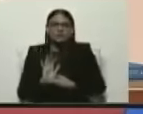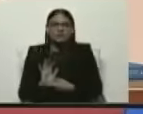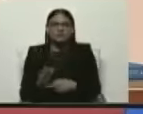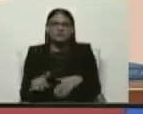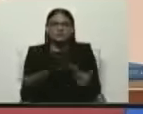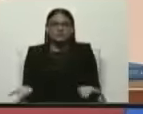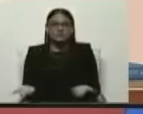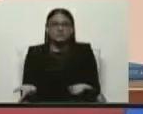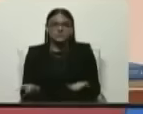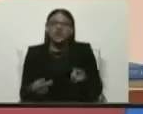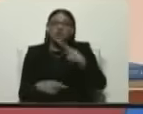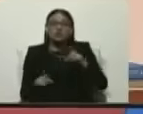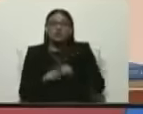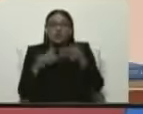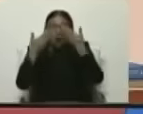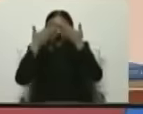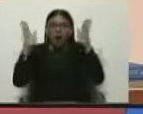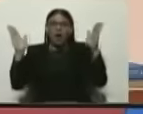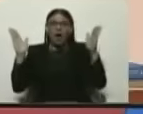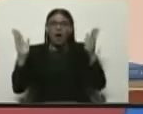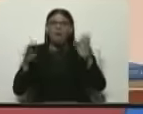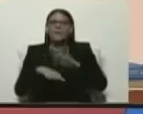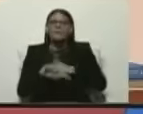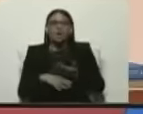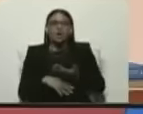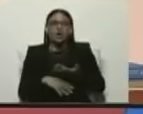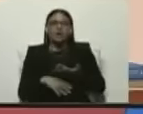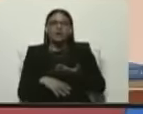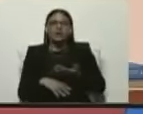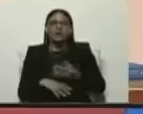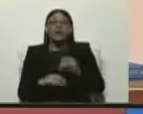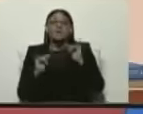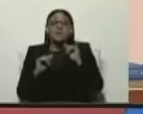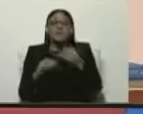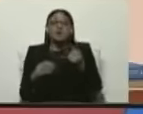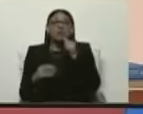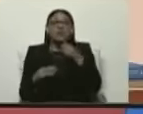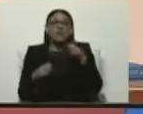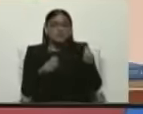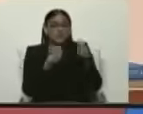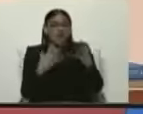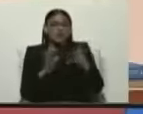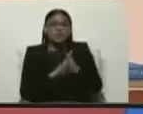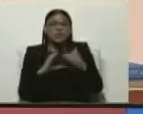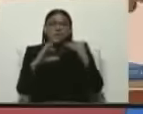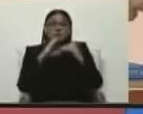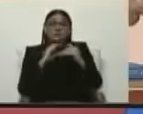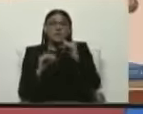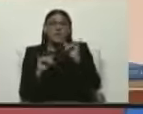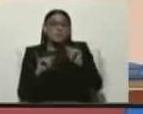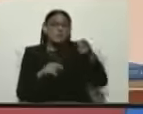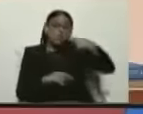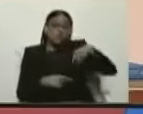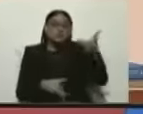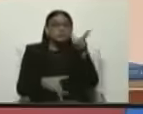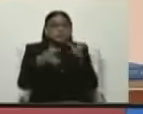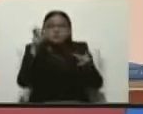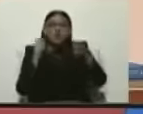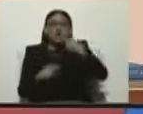¿Por qué ha entendido el mensaje? Porque el mensaje lo está dando al mismo pueblo. Es como la canción, ¿cómo se llama?, Los Guerreros del